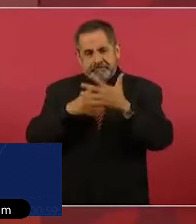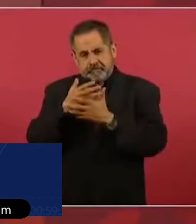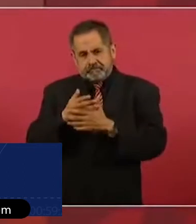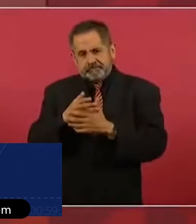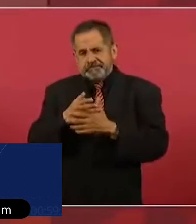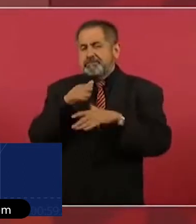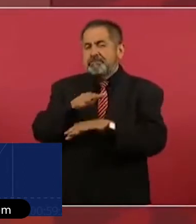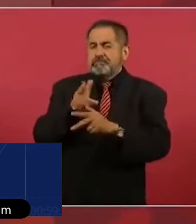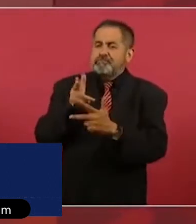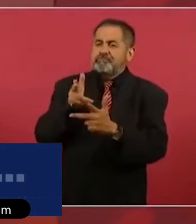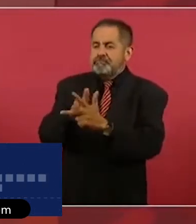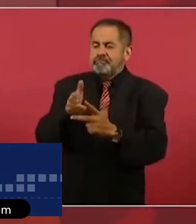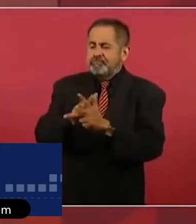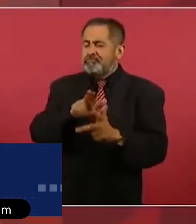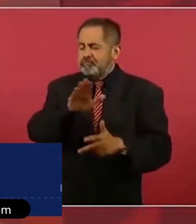homicidio.